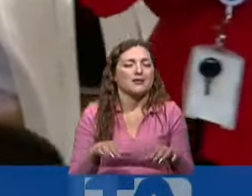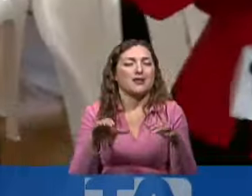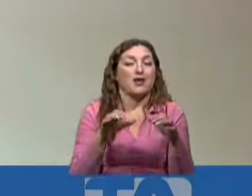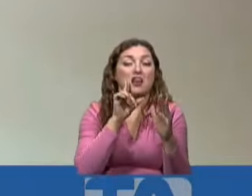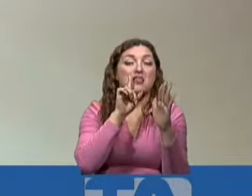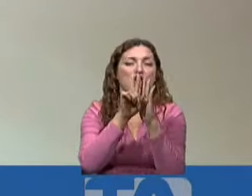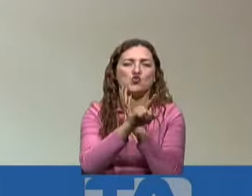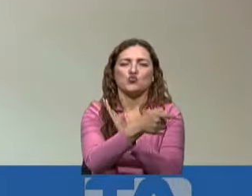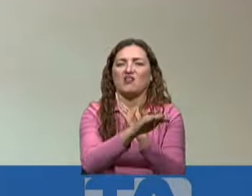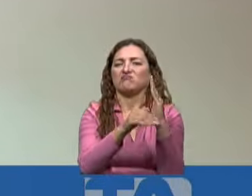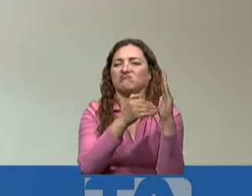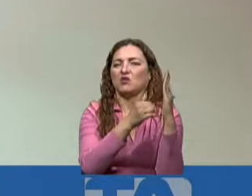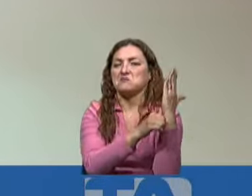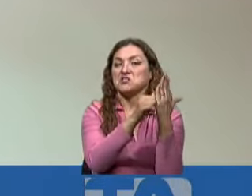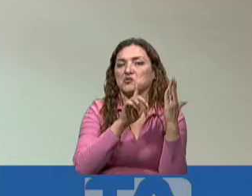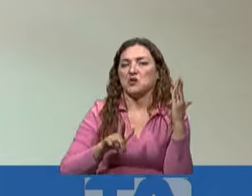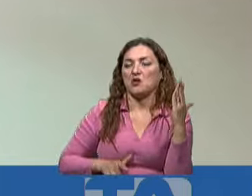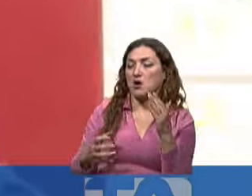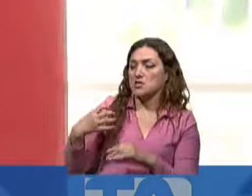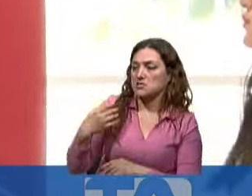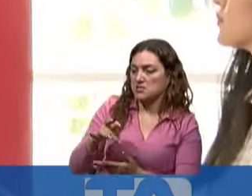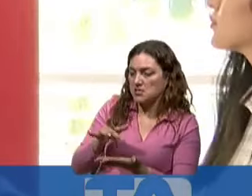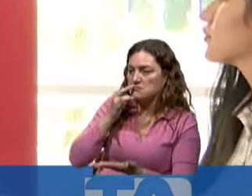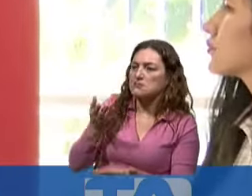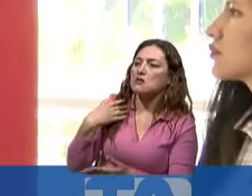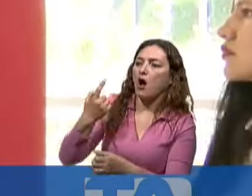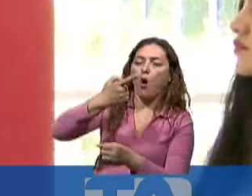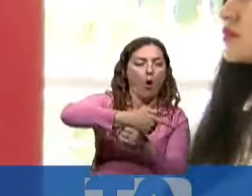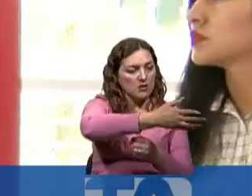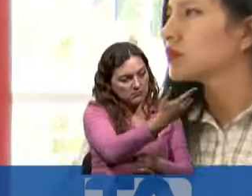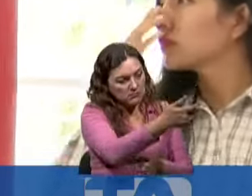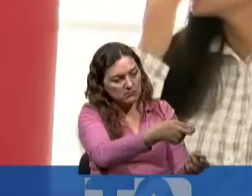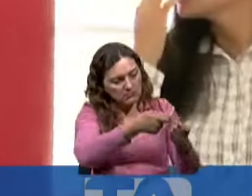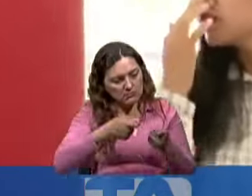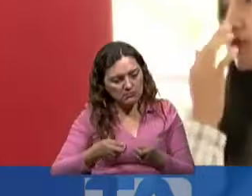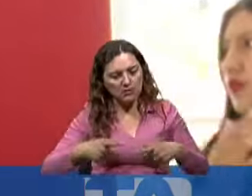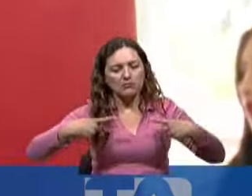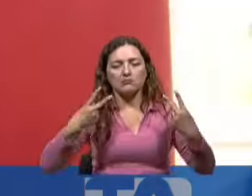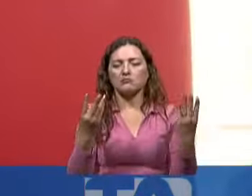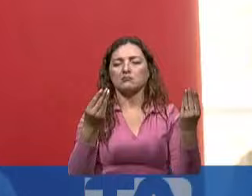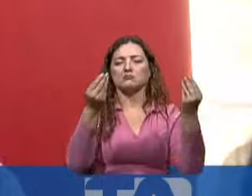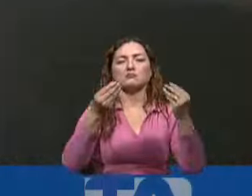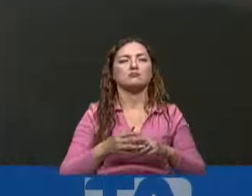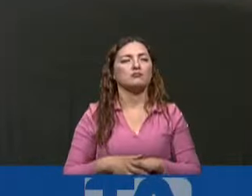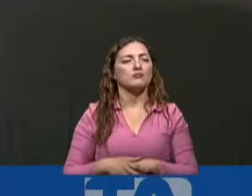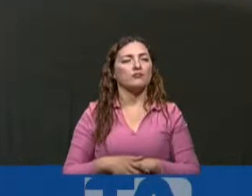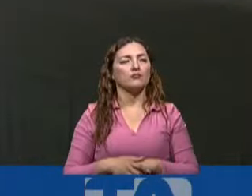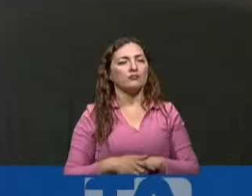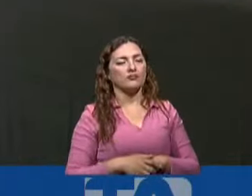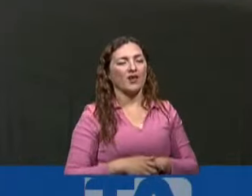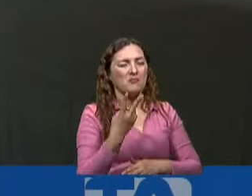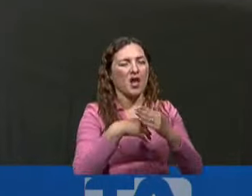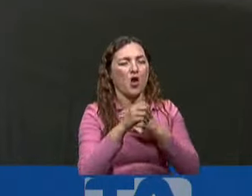incluso legales, para que el Estado garantice la medicina que su pequeño hijo necesita para tener una buena calidad de vida. Lleva